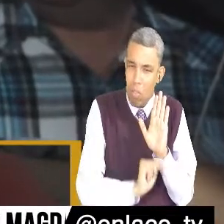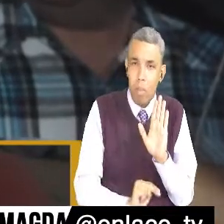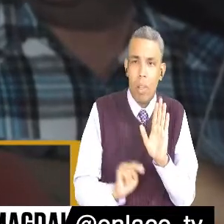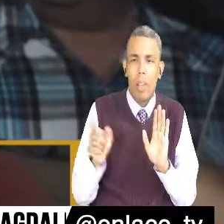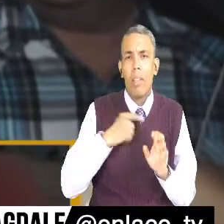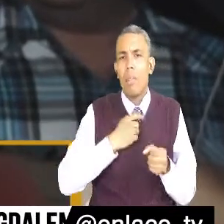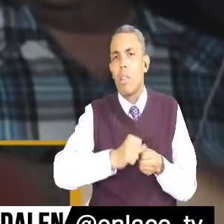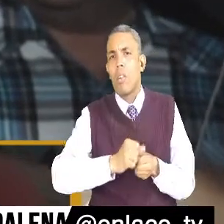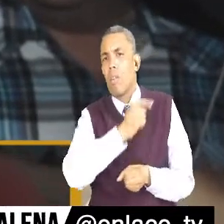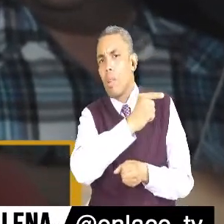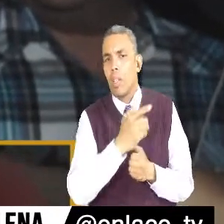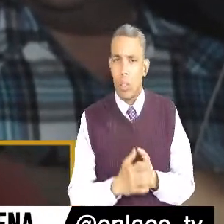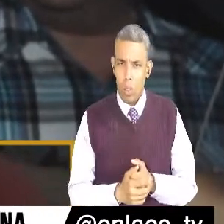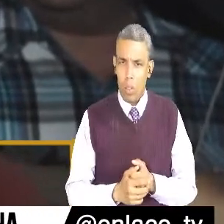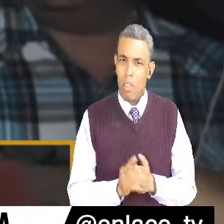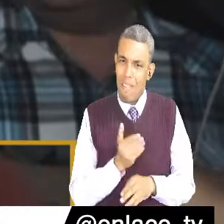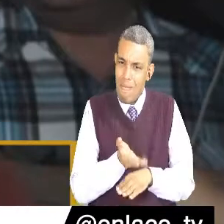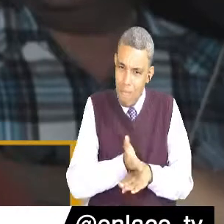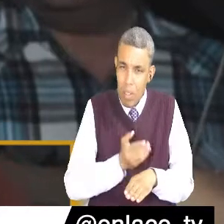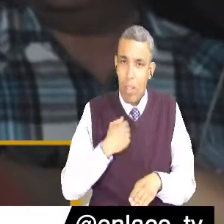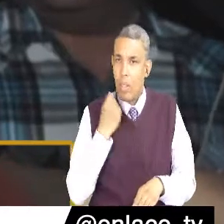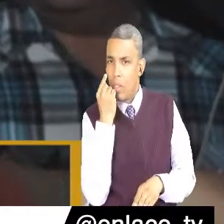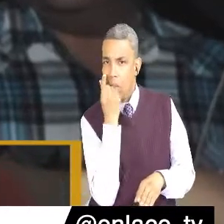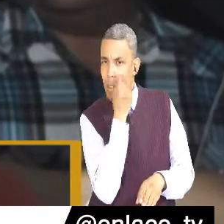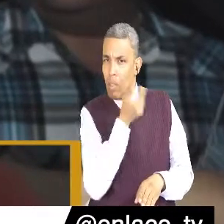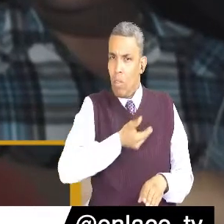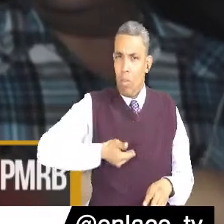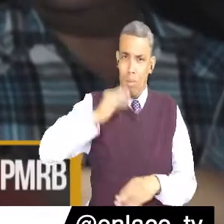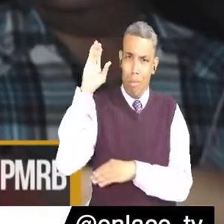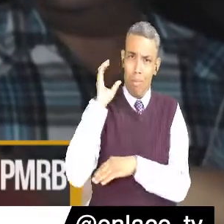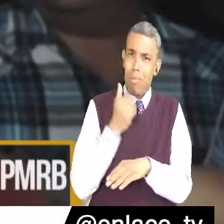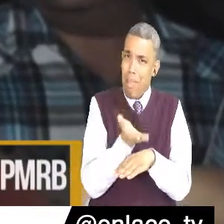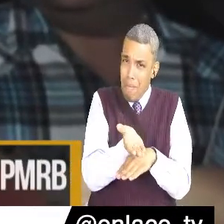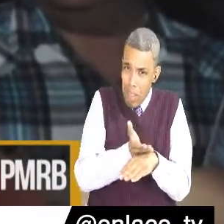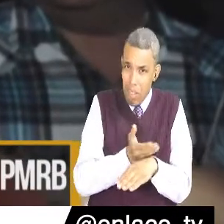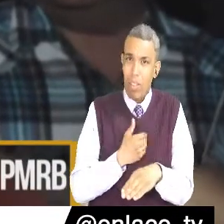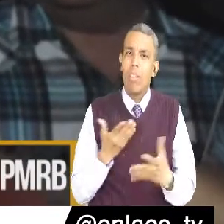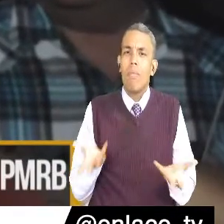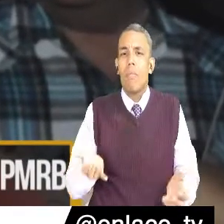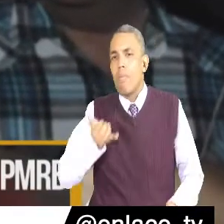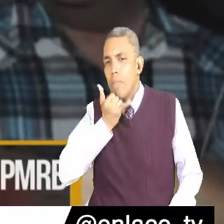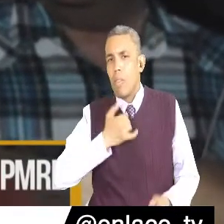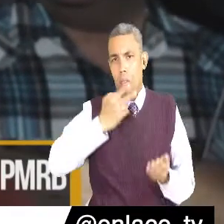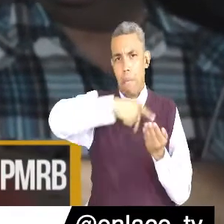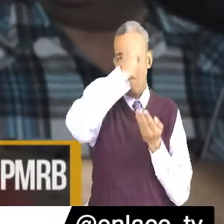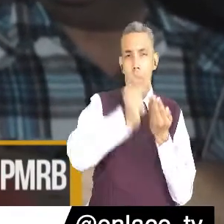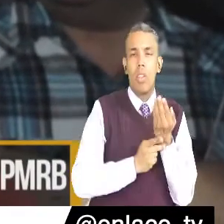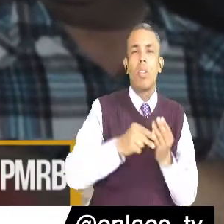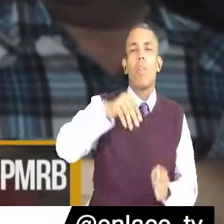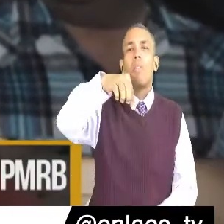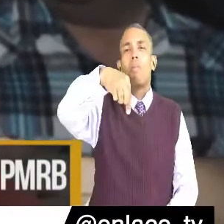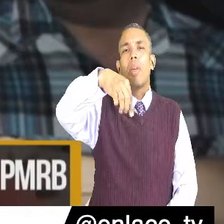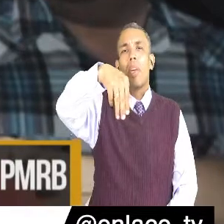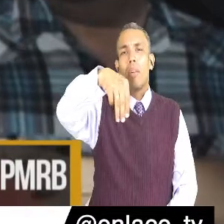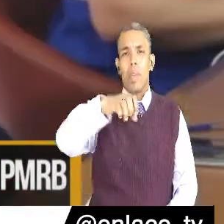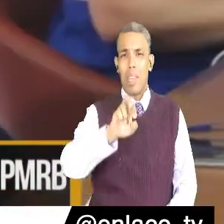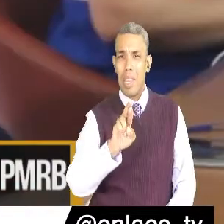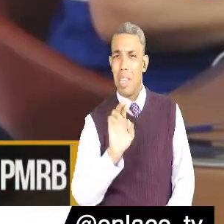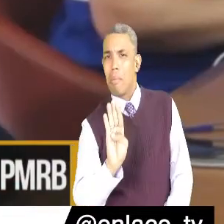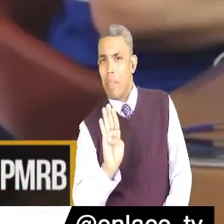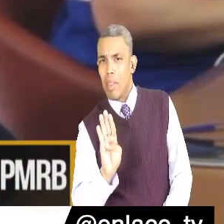modernice nuestra refinería y evitar a toda costa la chatarrización del mayor complejo industrial petroquímico que tiene el